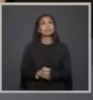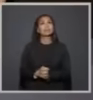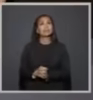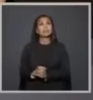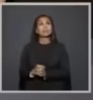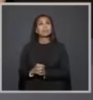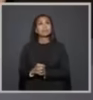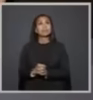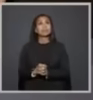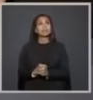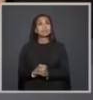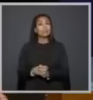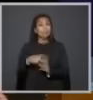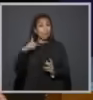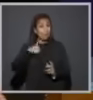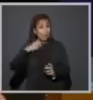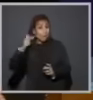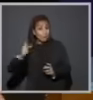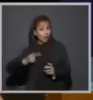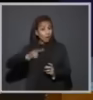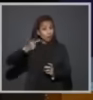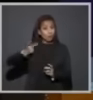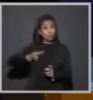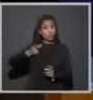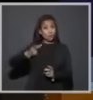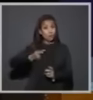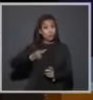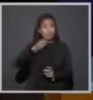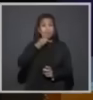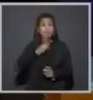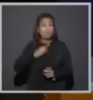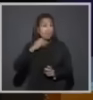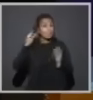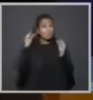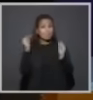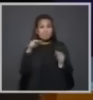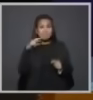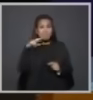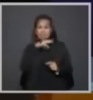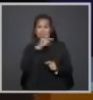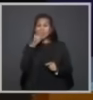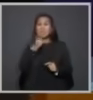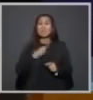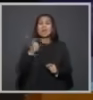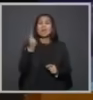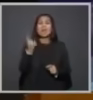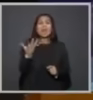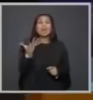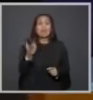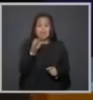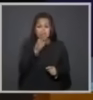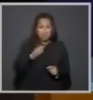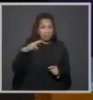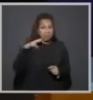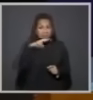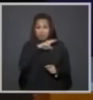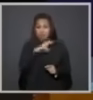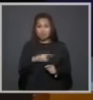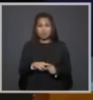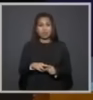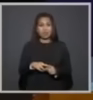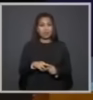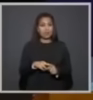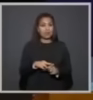Si me preguntan, dígalo rápido, diga qué va a hacer, usted que